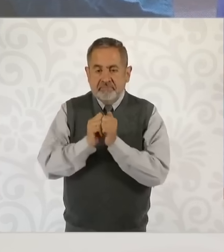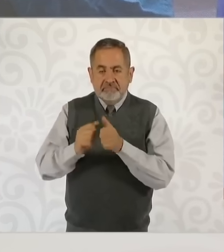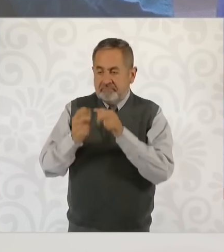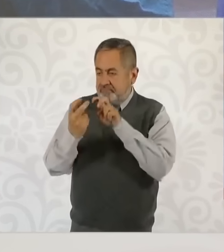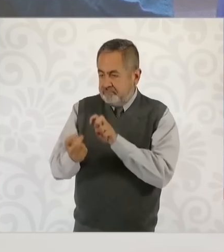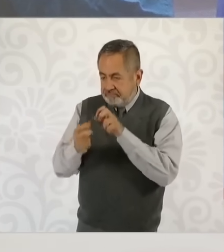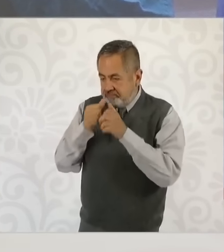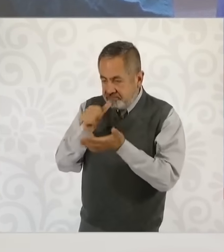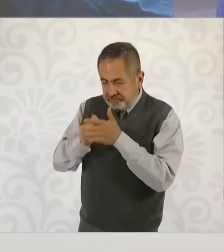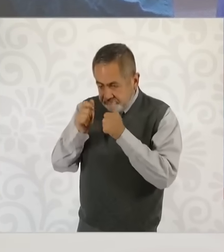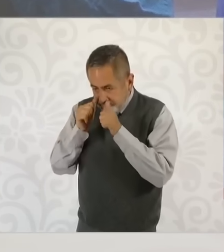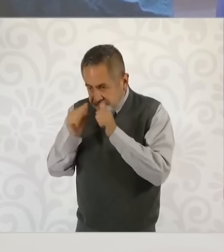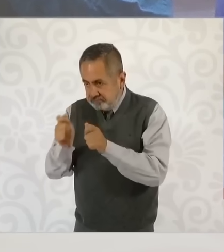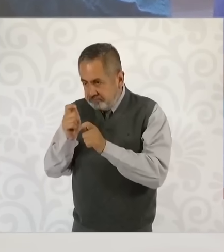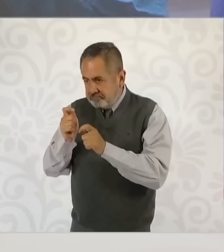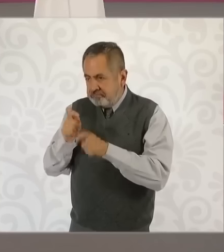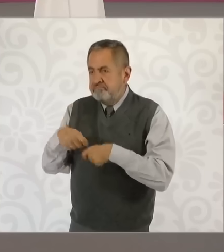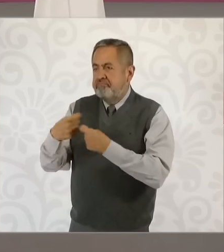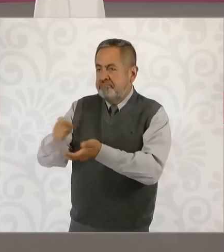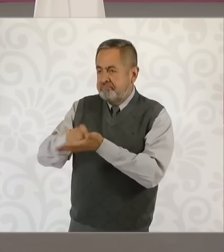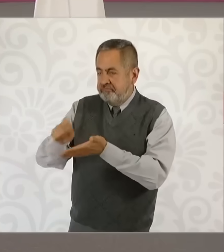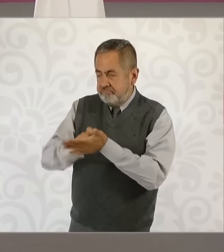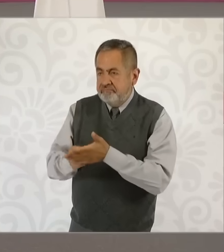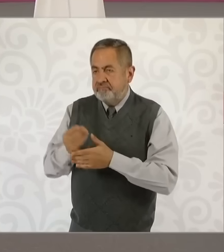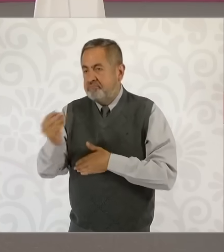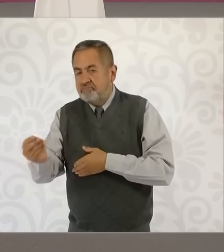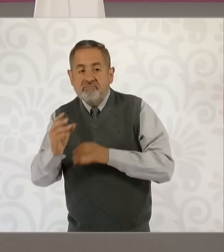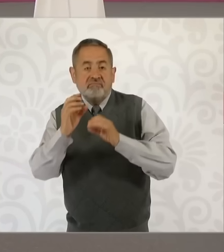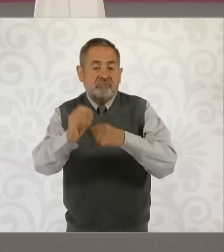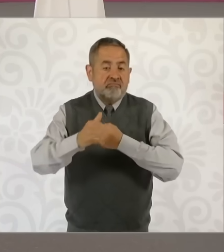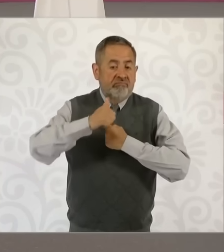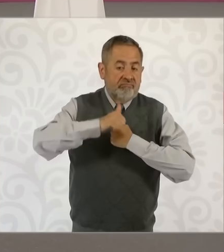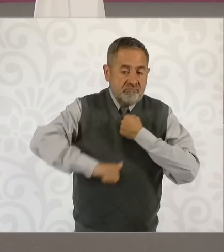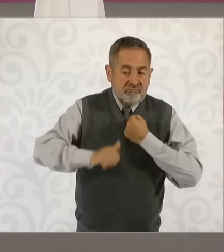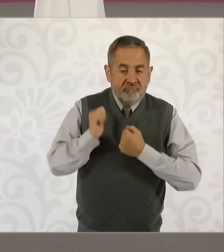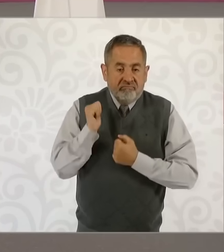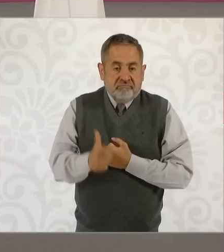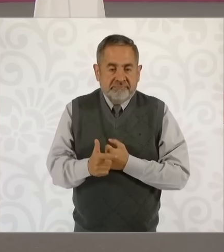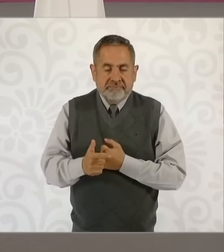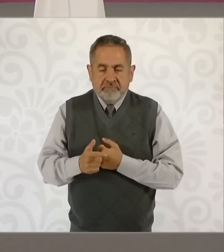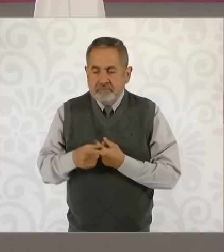consultas como alguna otra atención que se requiera.